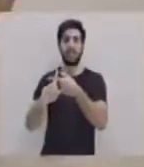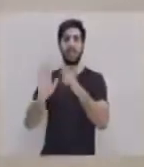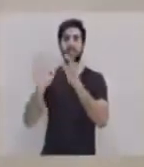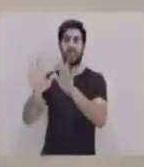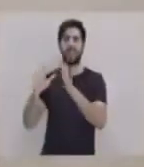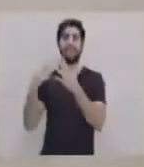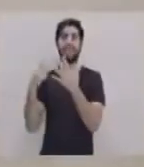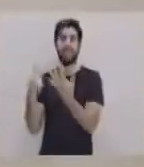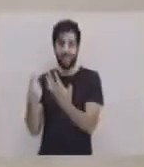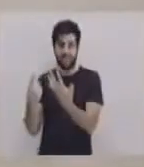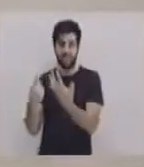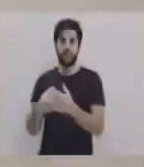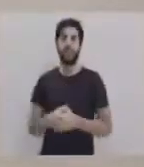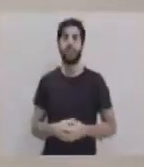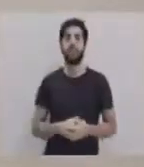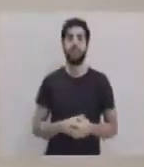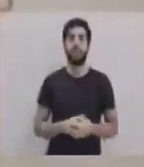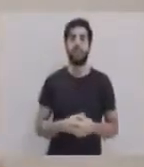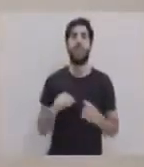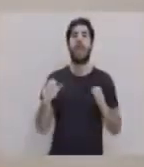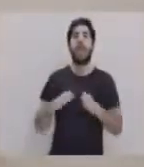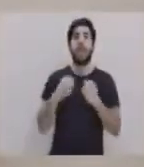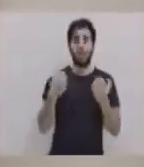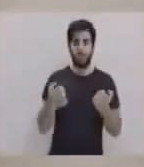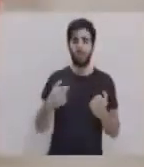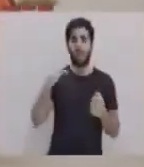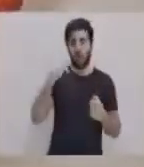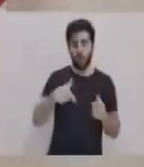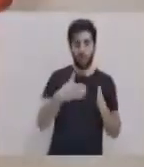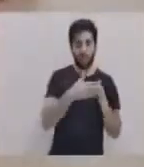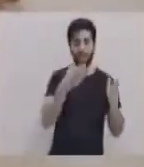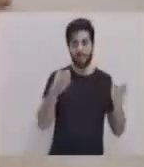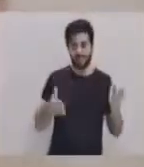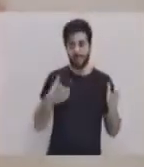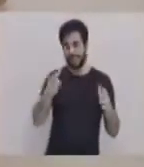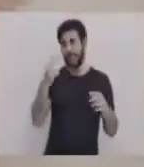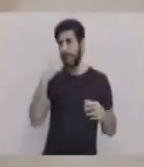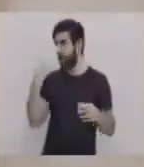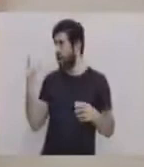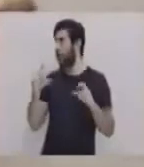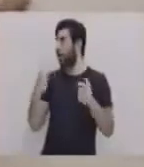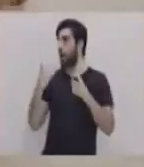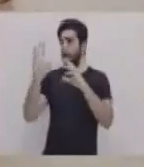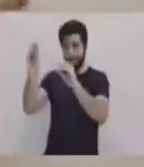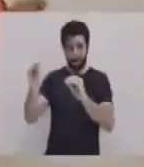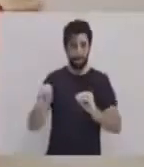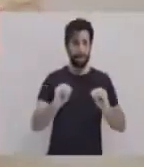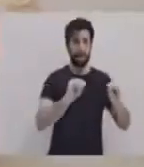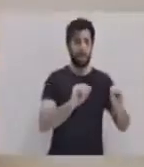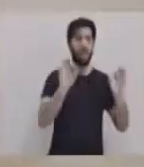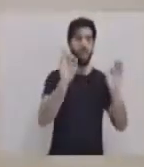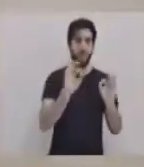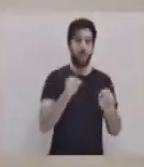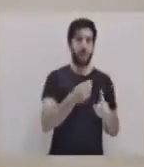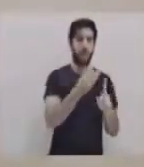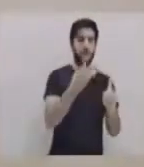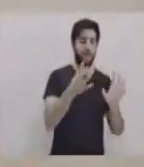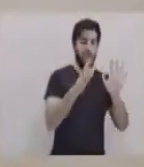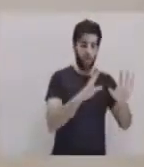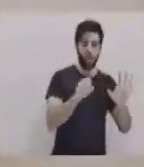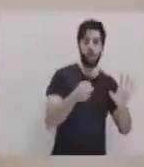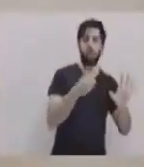las literales de este lado y todos los números se quedan del otro y decimos menos 16 partido 6.